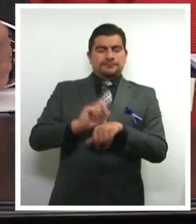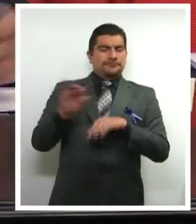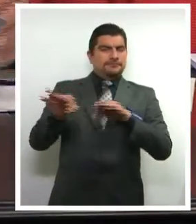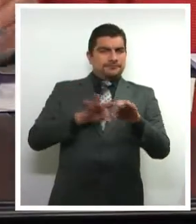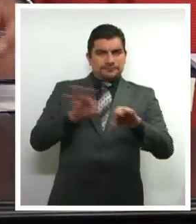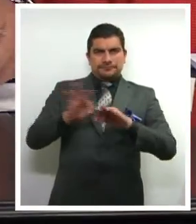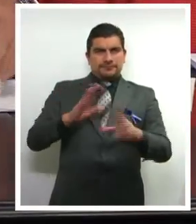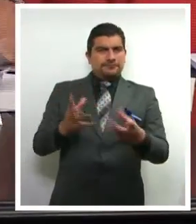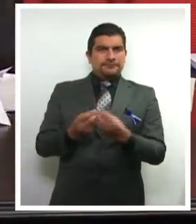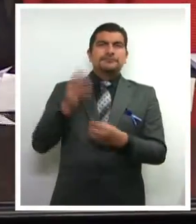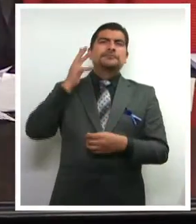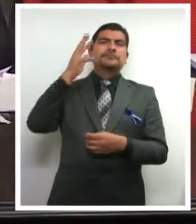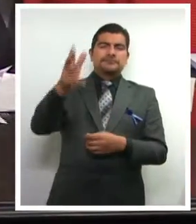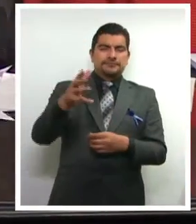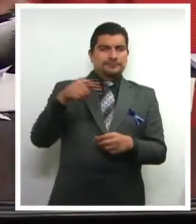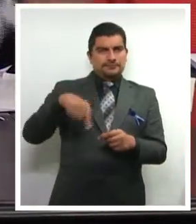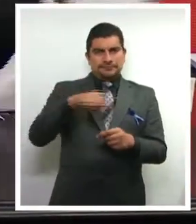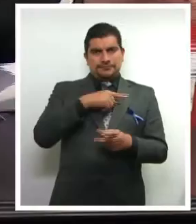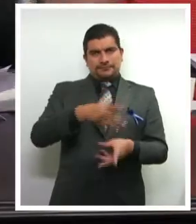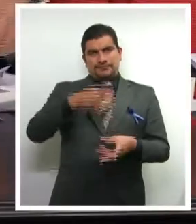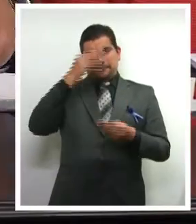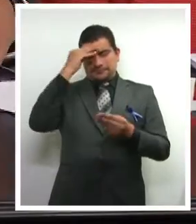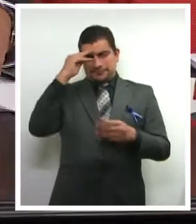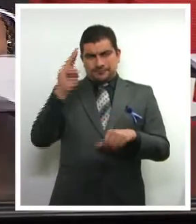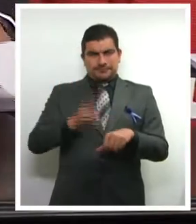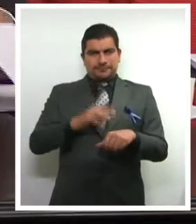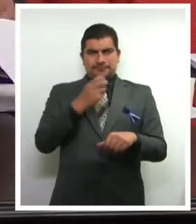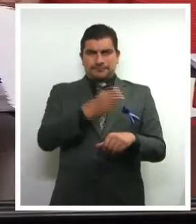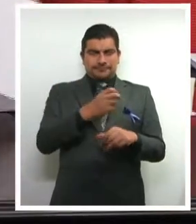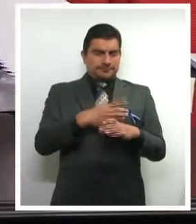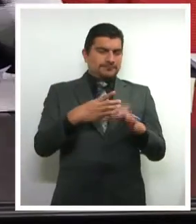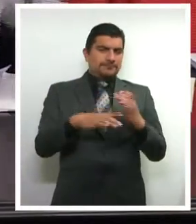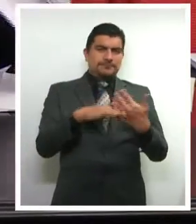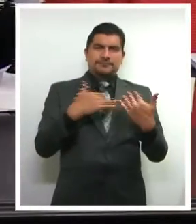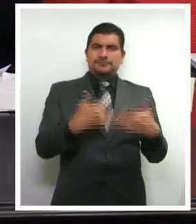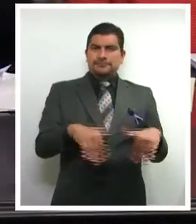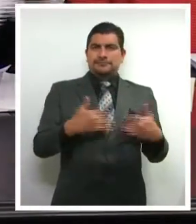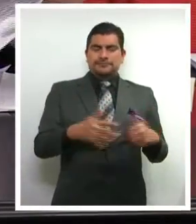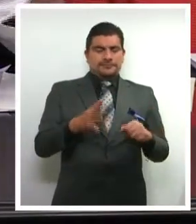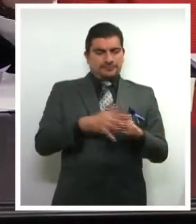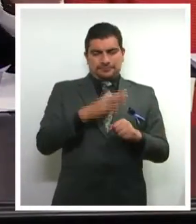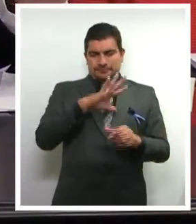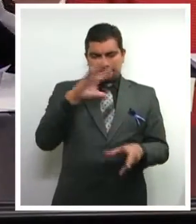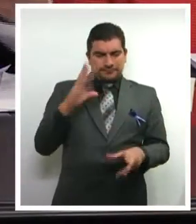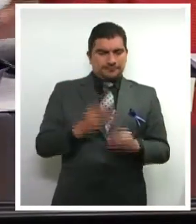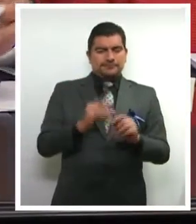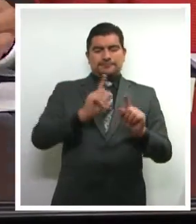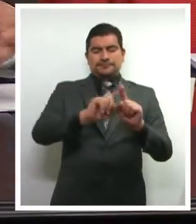en el futuro serán memoria histórica de esta Asamblea. Por todo ello,